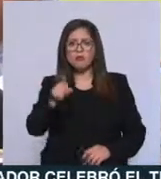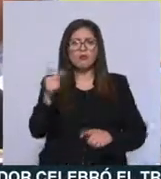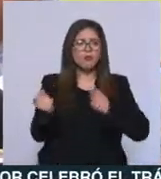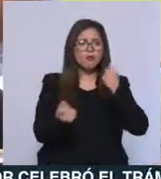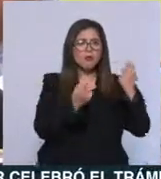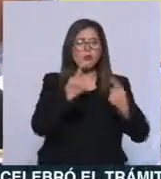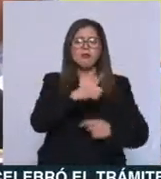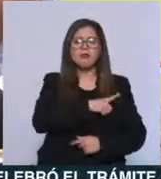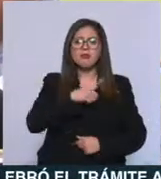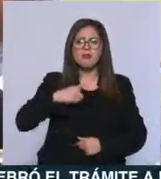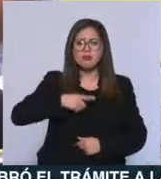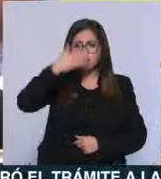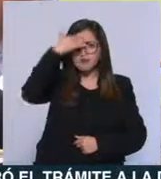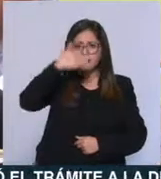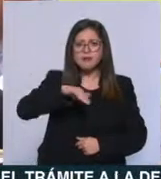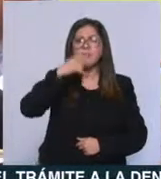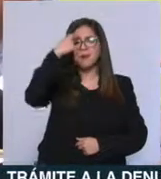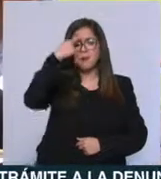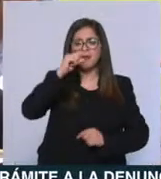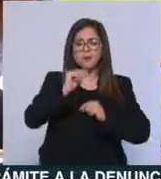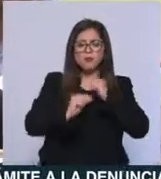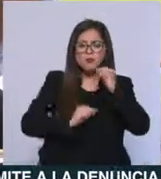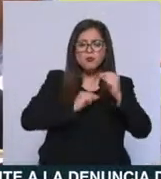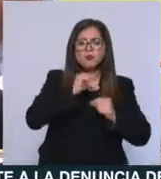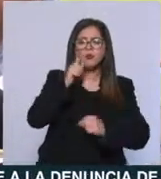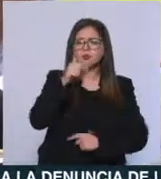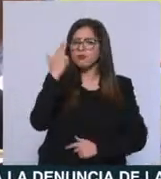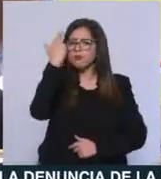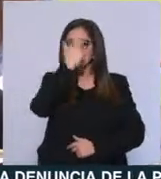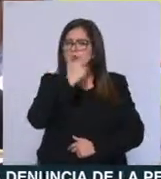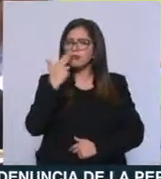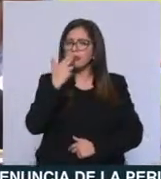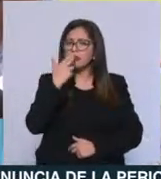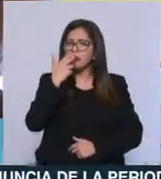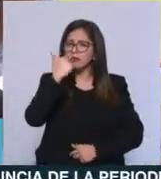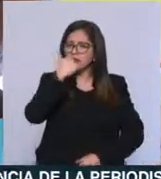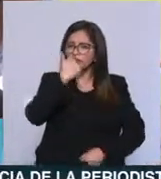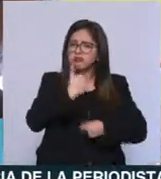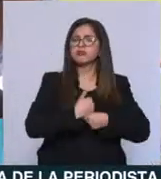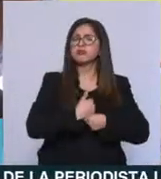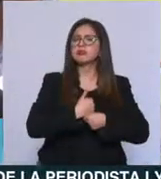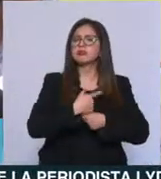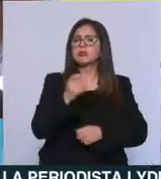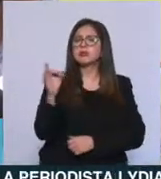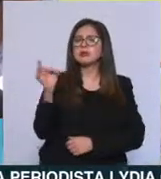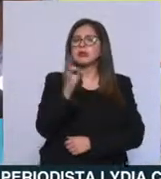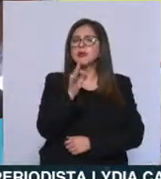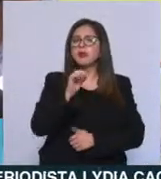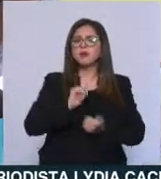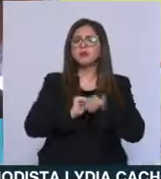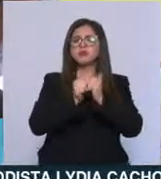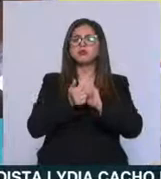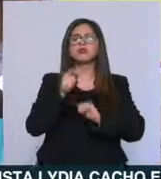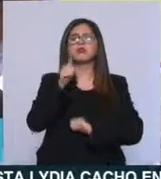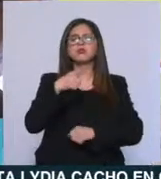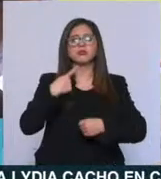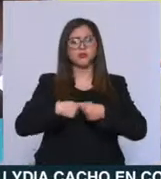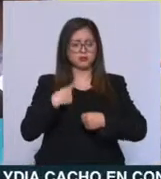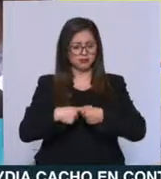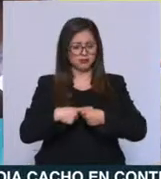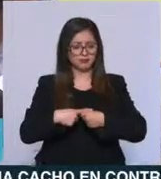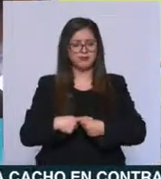normales tienen que tener en cuenta para estar como al pendiente de saber cuándo podrían desarrollar esta enfermedad. Y